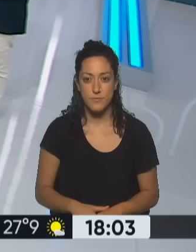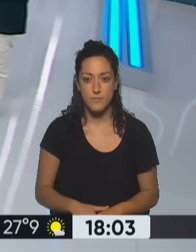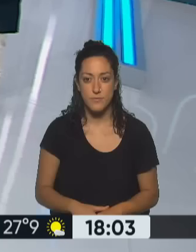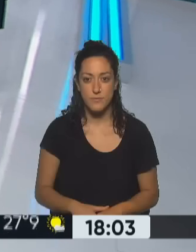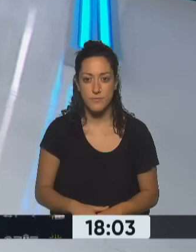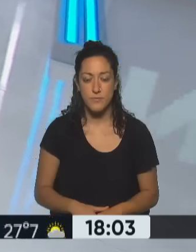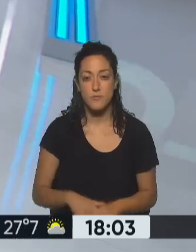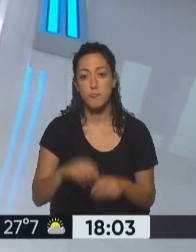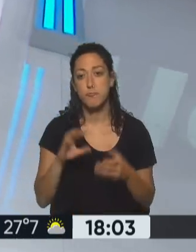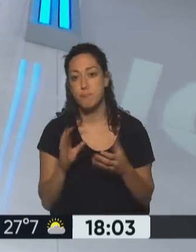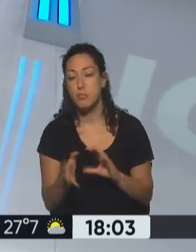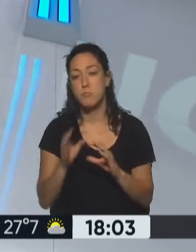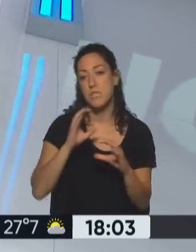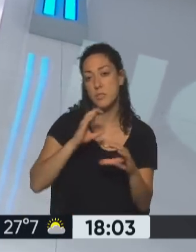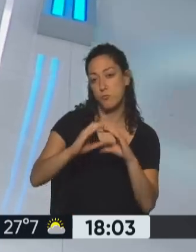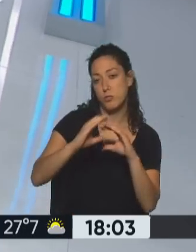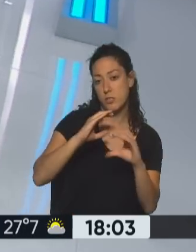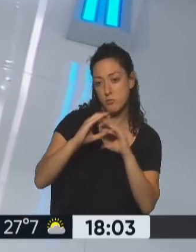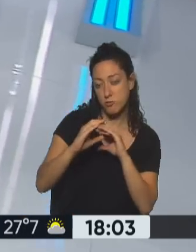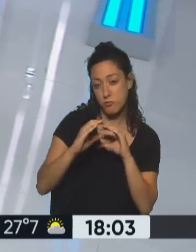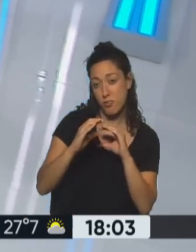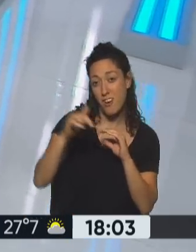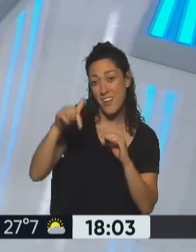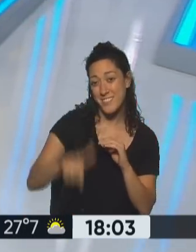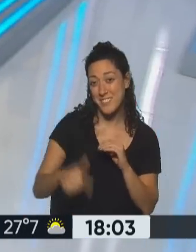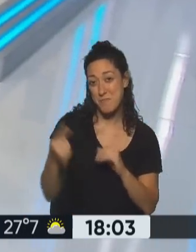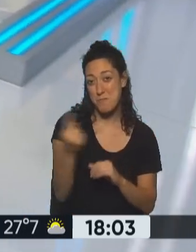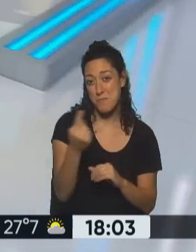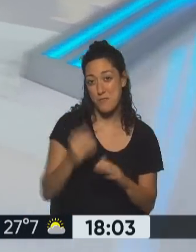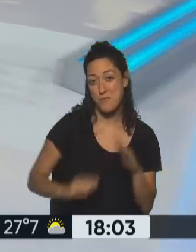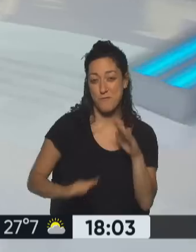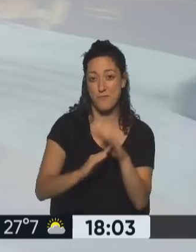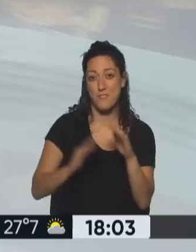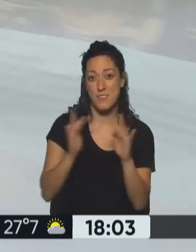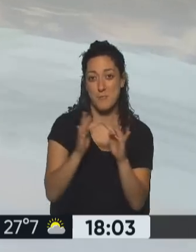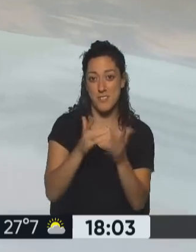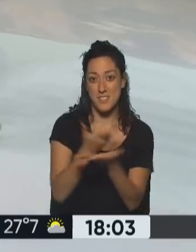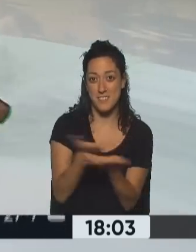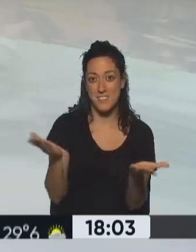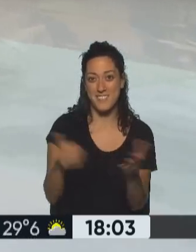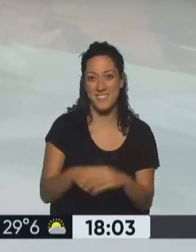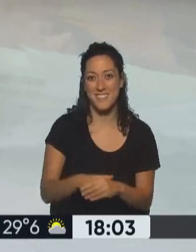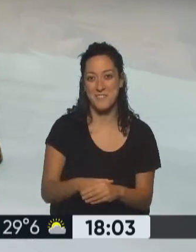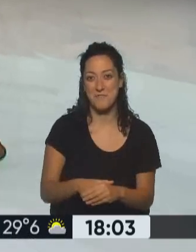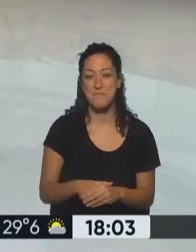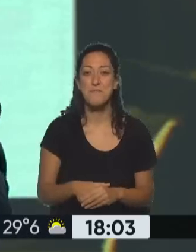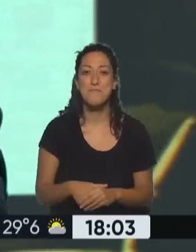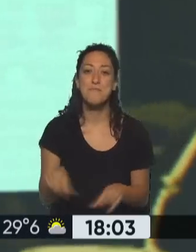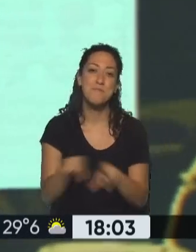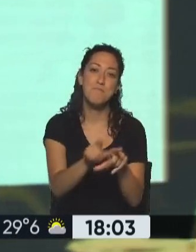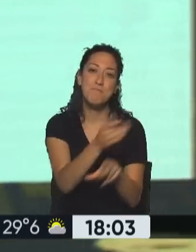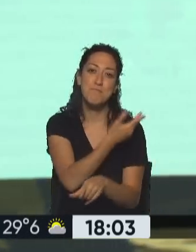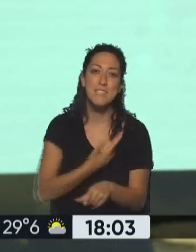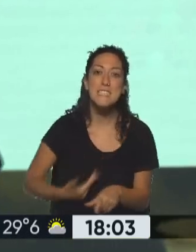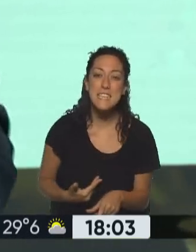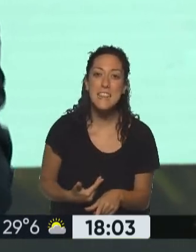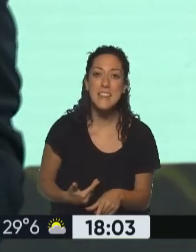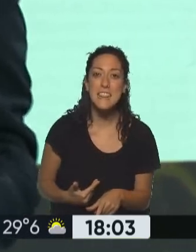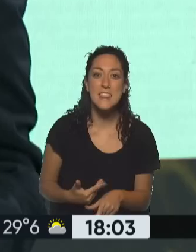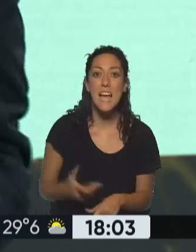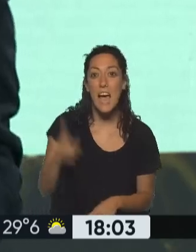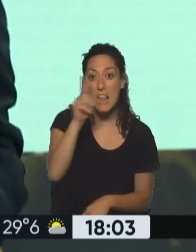Modos de comunicarnos. Hoy por hoy las redes sociales son fundamentales. Yo te iba leyendo lo que el presidente de la República,